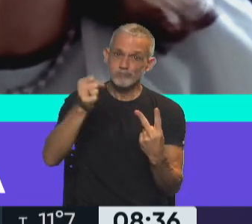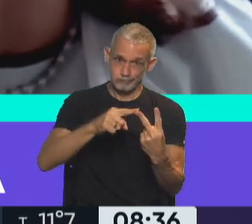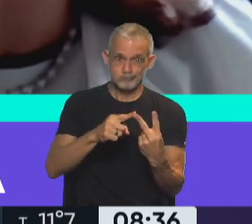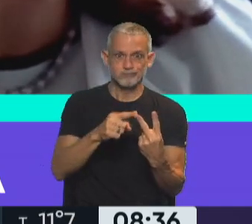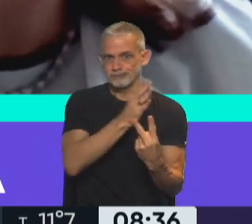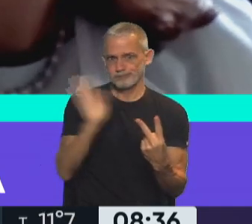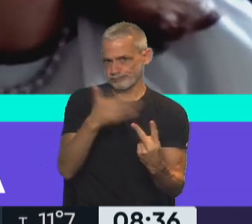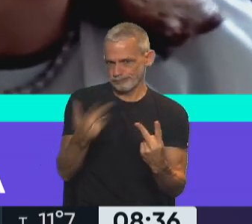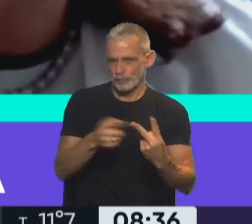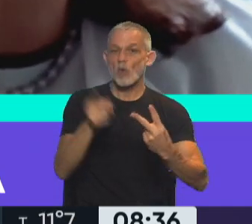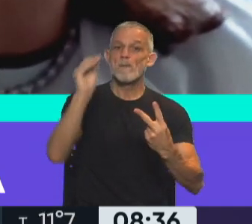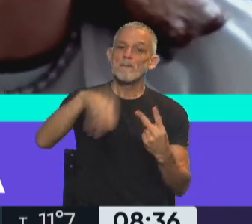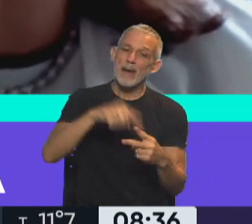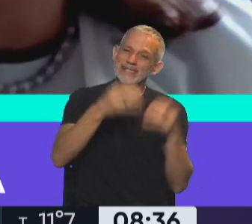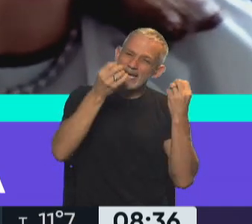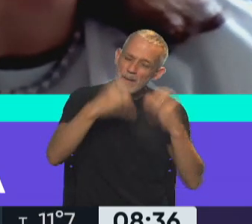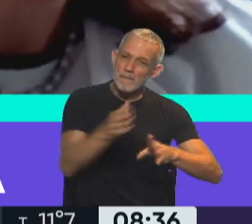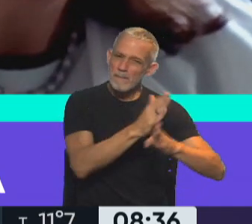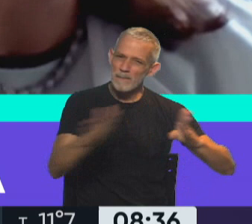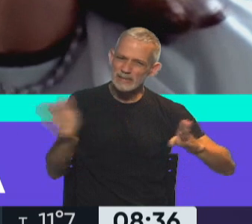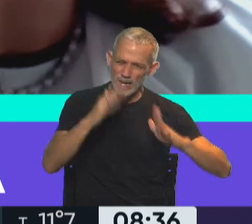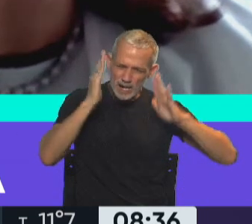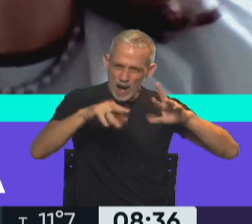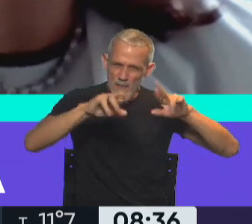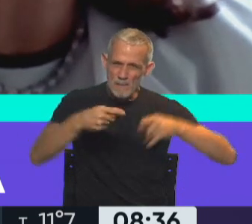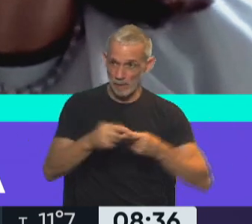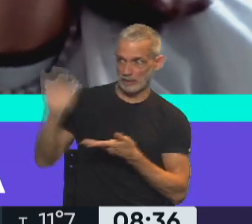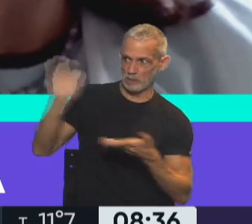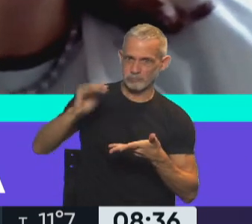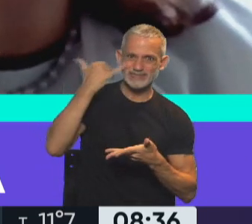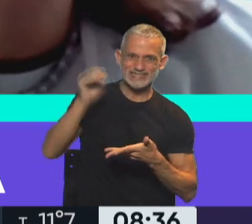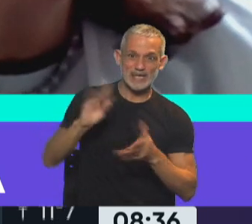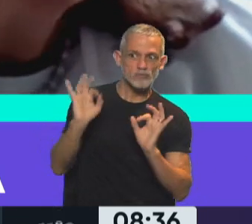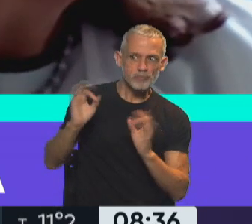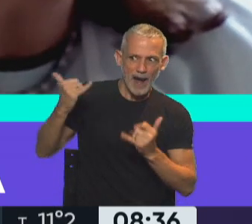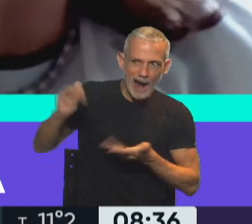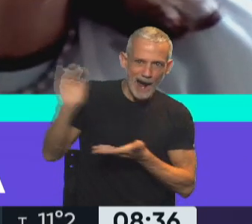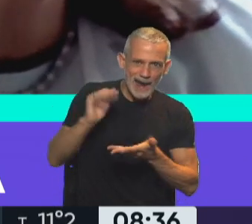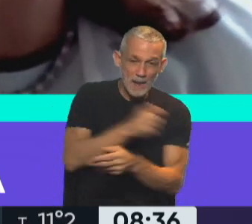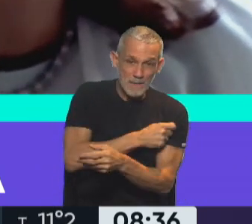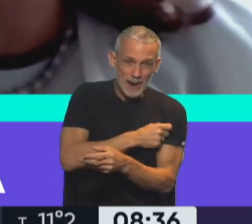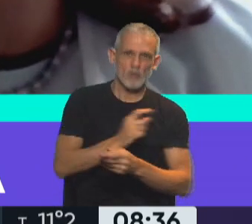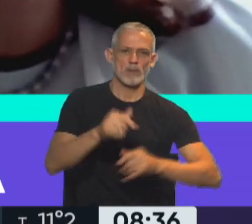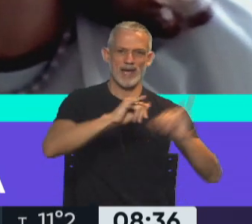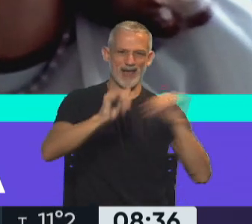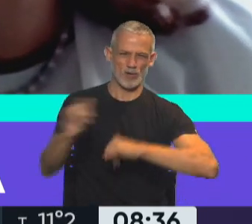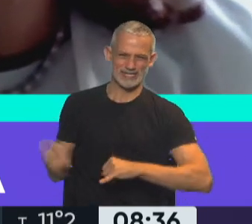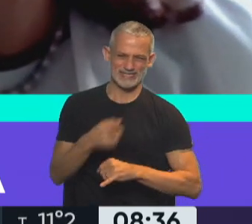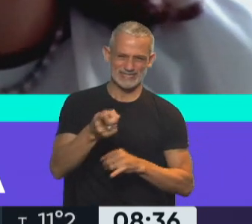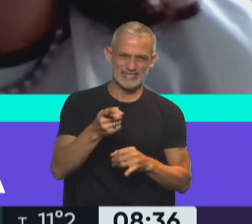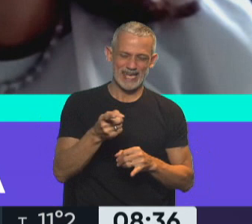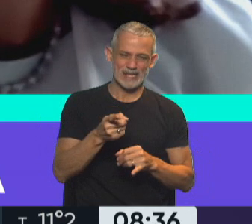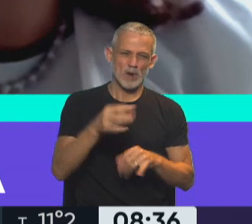otra parte también empezar a encarar, cuando tengamos las dosis suficientes, la vacunación de adolescentes